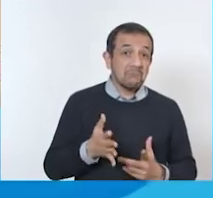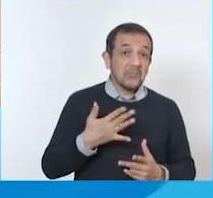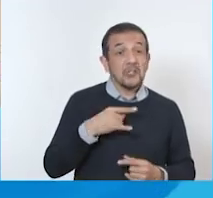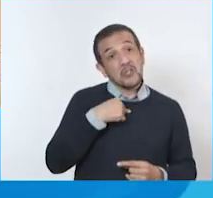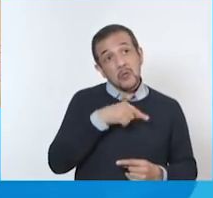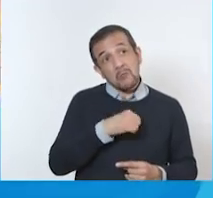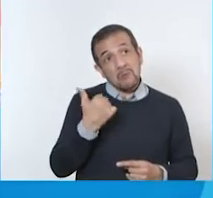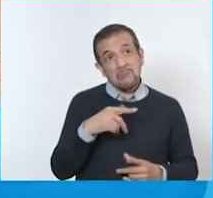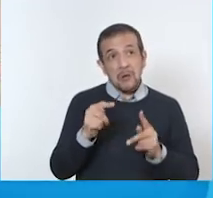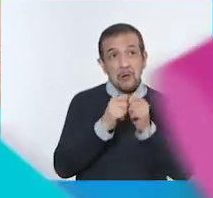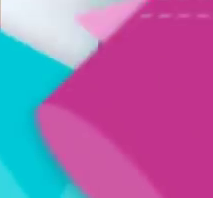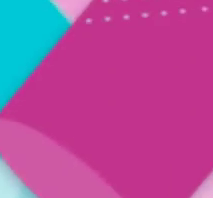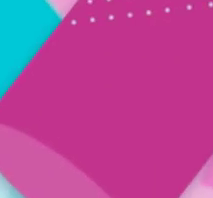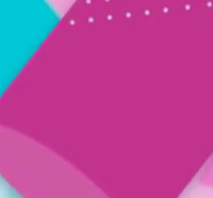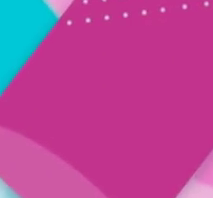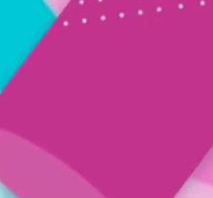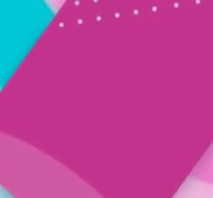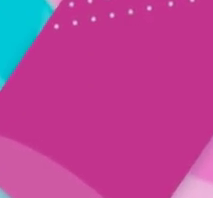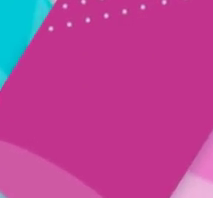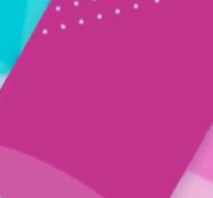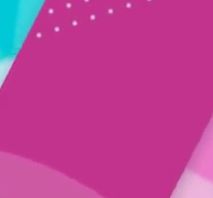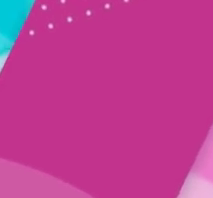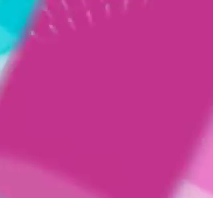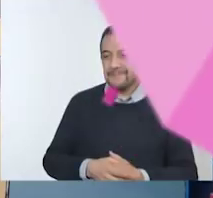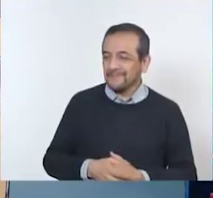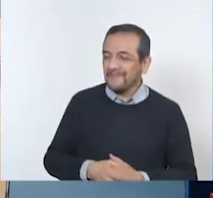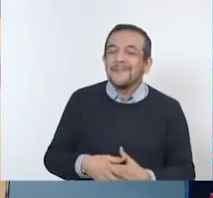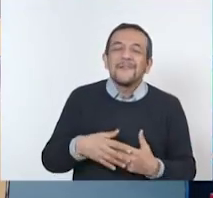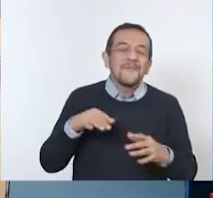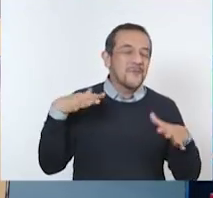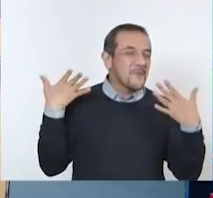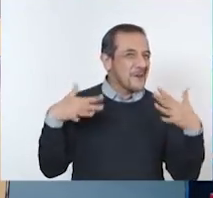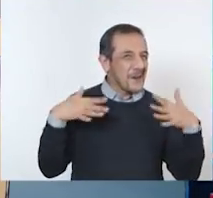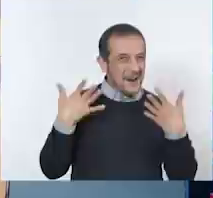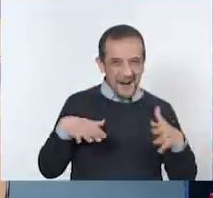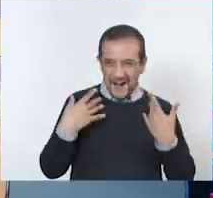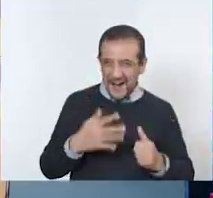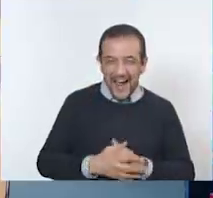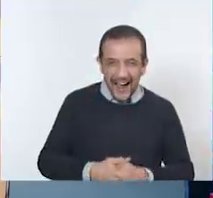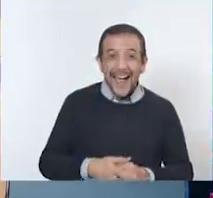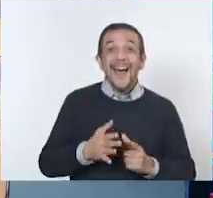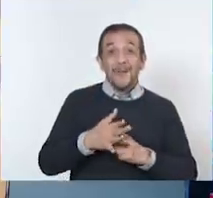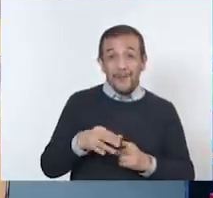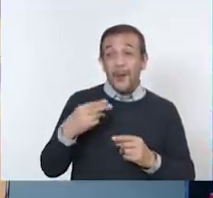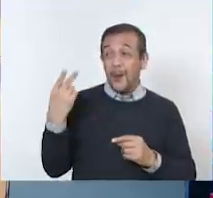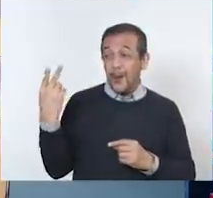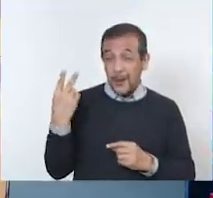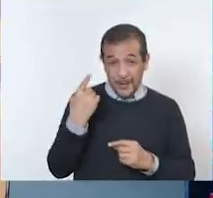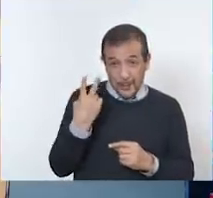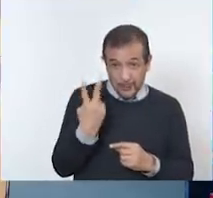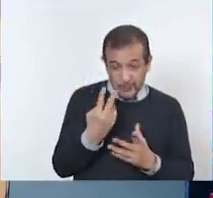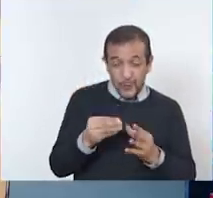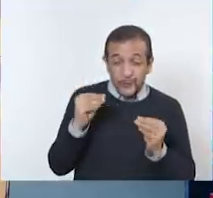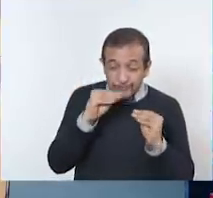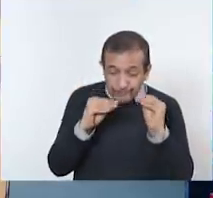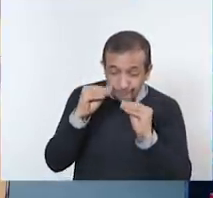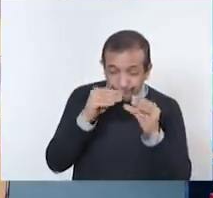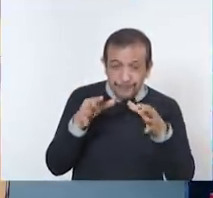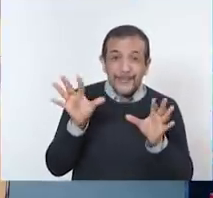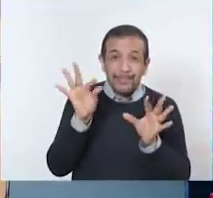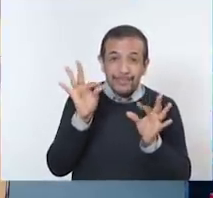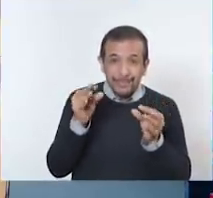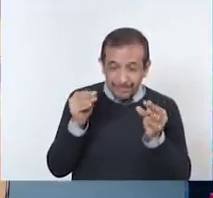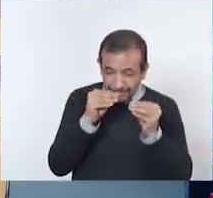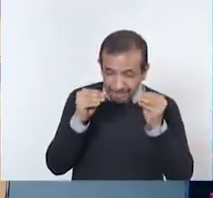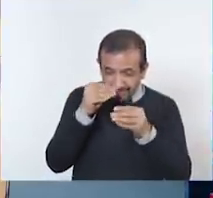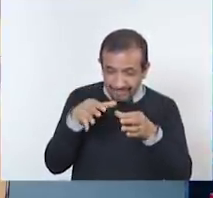echar ficha con mi tío Don Leopoldo. ¡Guau! Wow. ¡Qué alivio que por fin lograron pegar el florero! Así